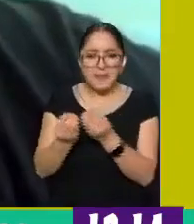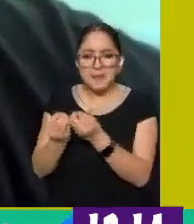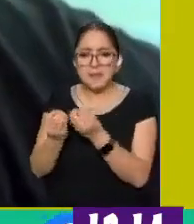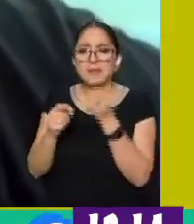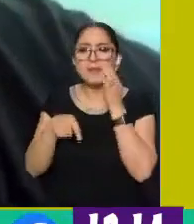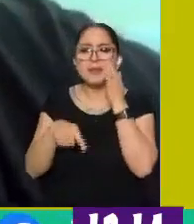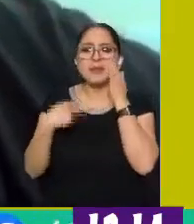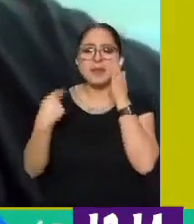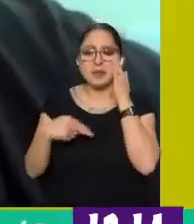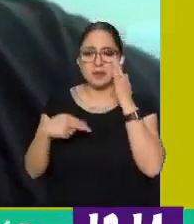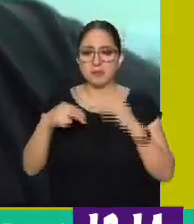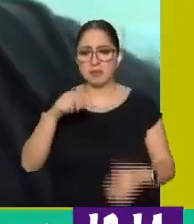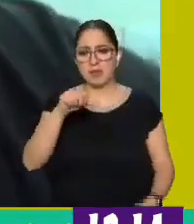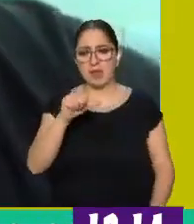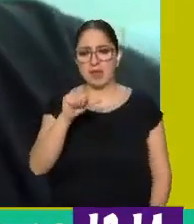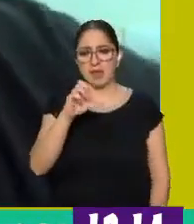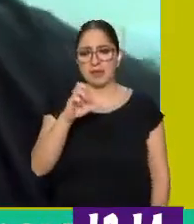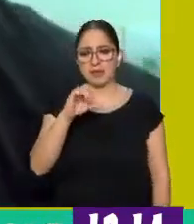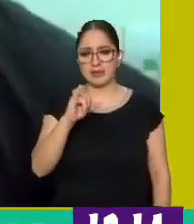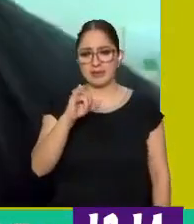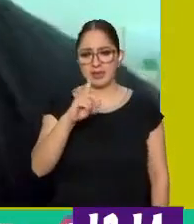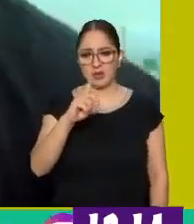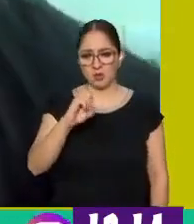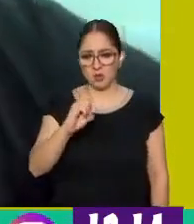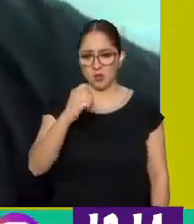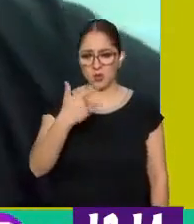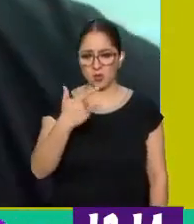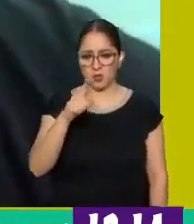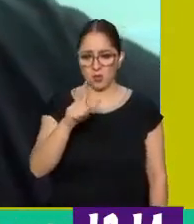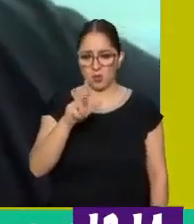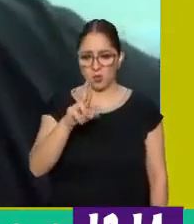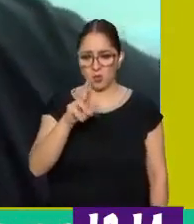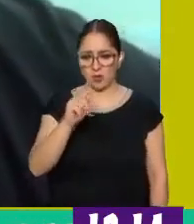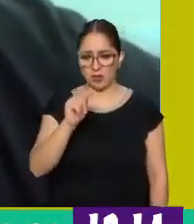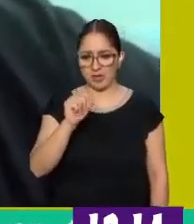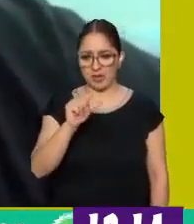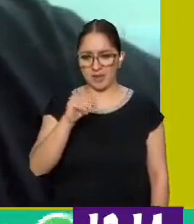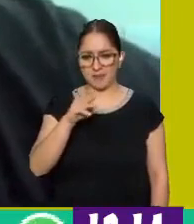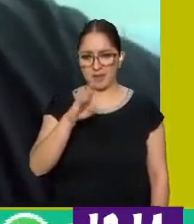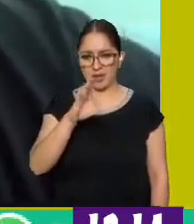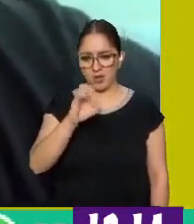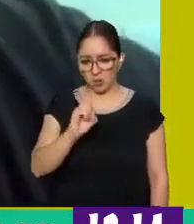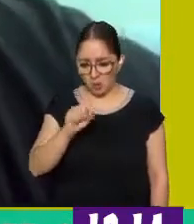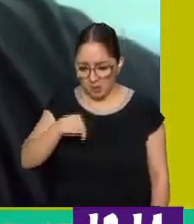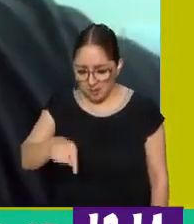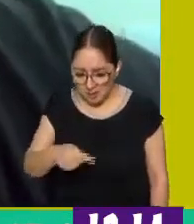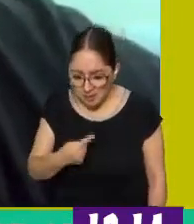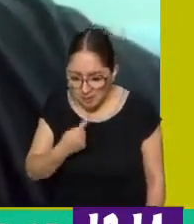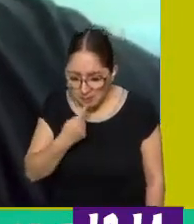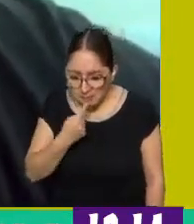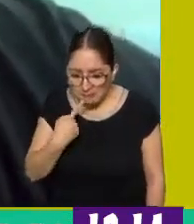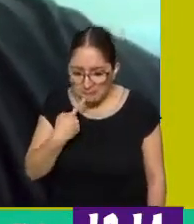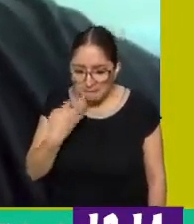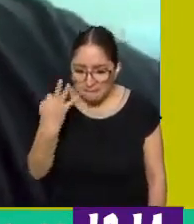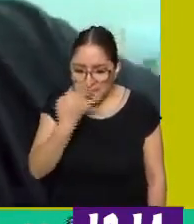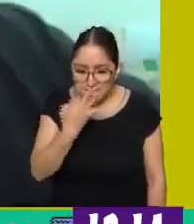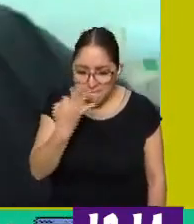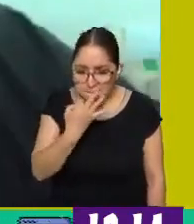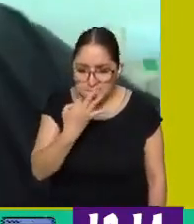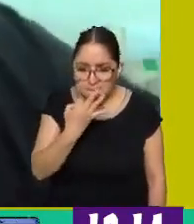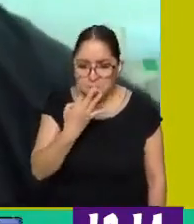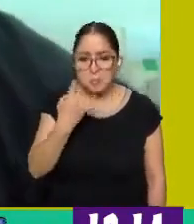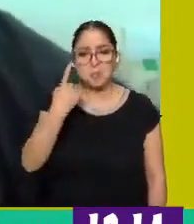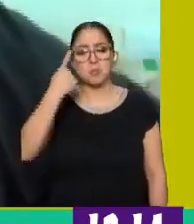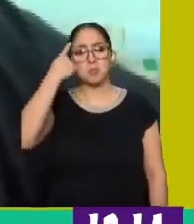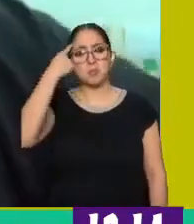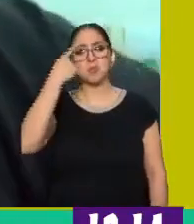y resultó que era ácido glutámico, ¿sí? Y como le gustó mucho el sabor, le puso que era el sabor llamado umami, ¿sí?